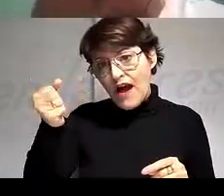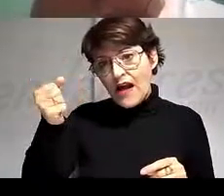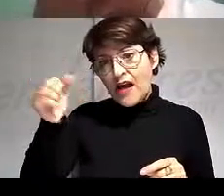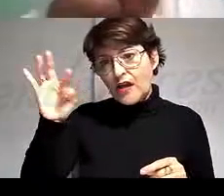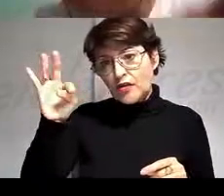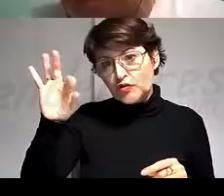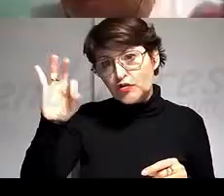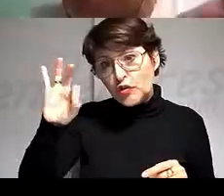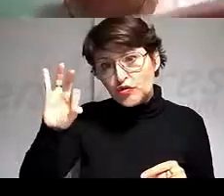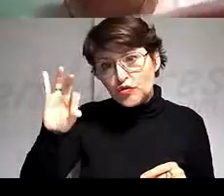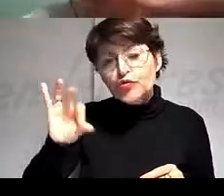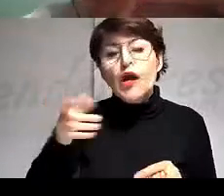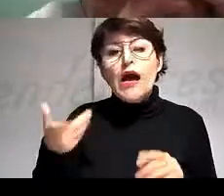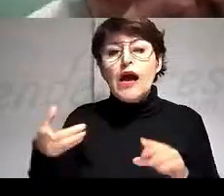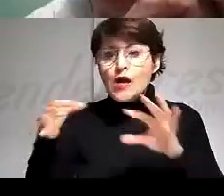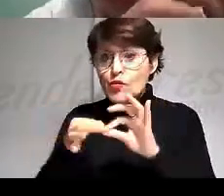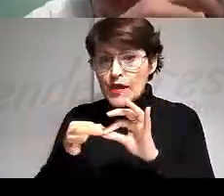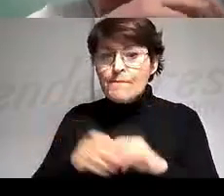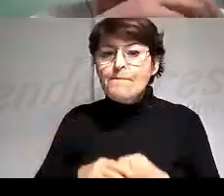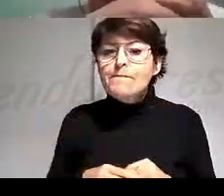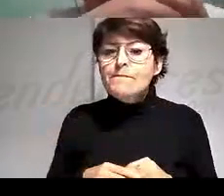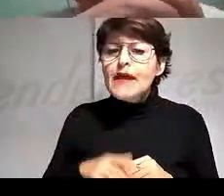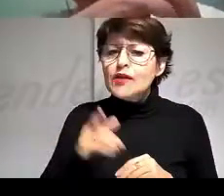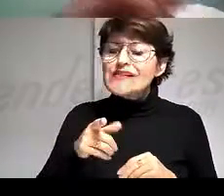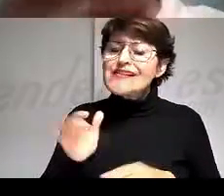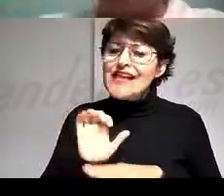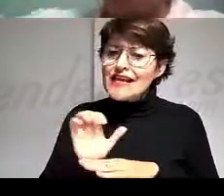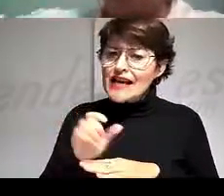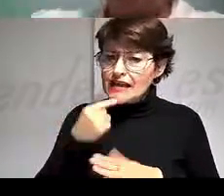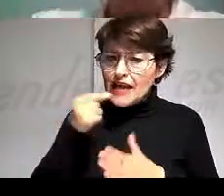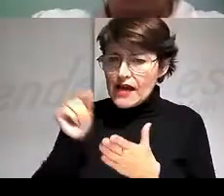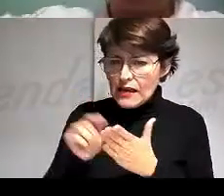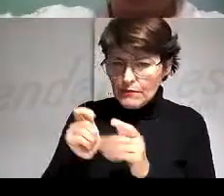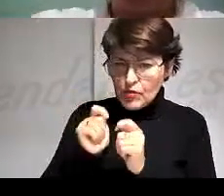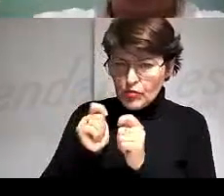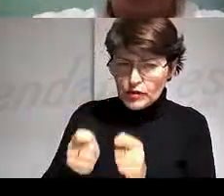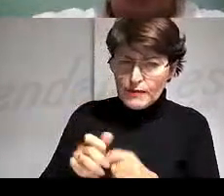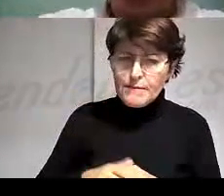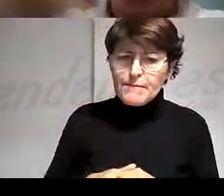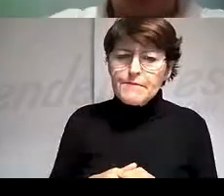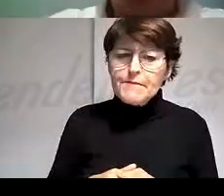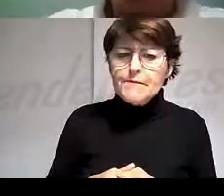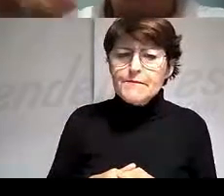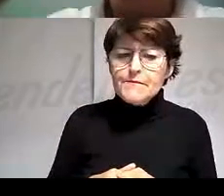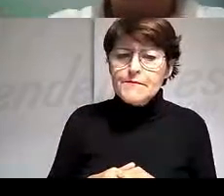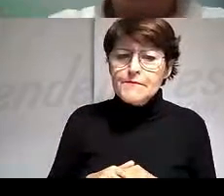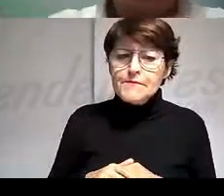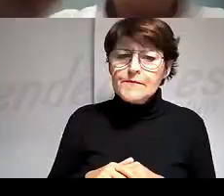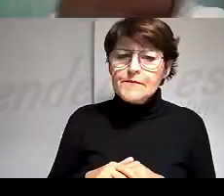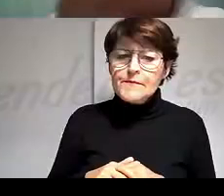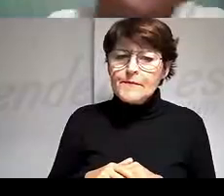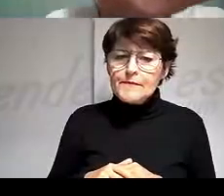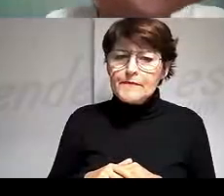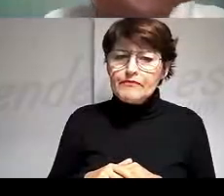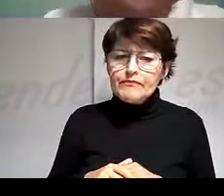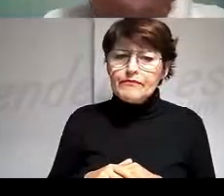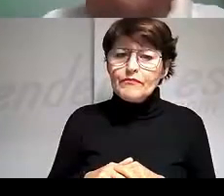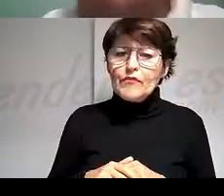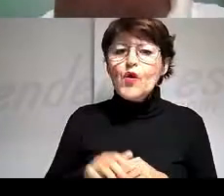de energía inmediata. Por lo tanto, si aportamos creatina y viene el fosfato de toda la degradación de la glucosa, se va a